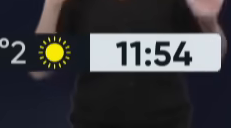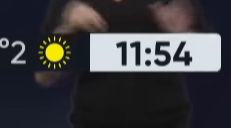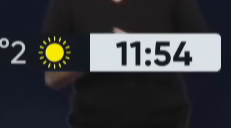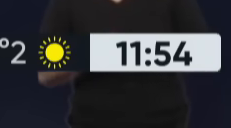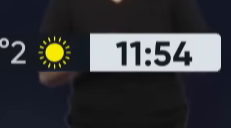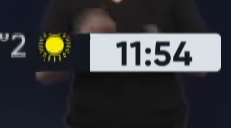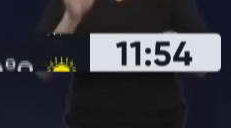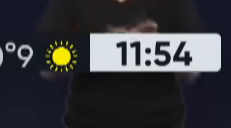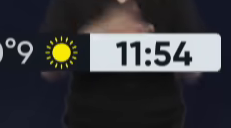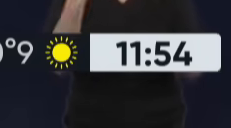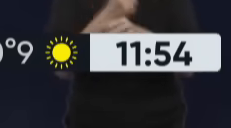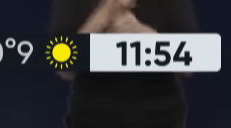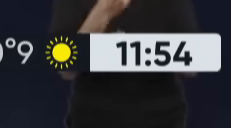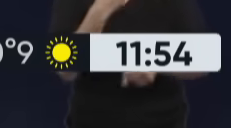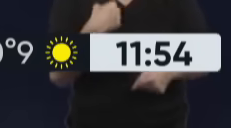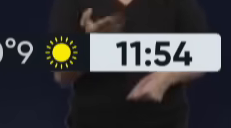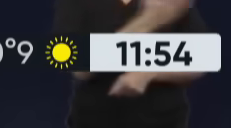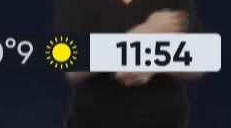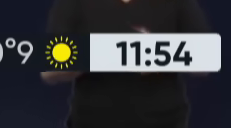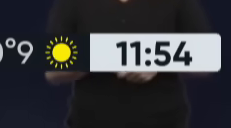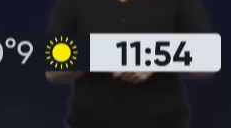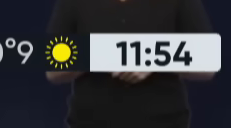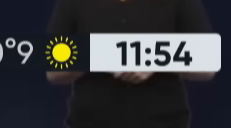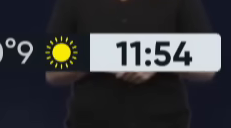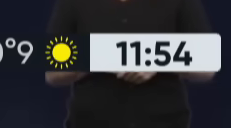primera pregunta, es